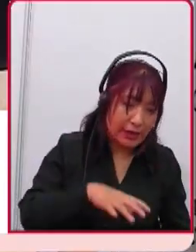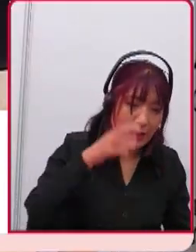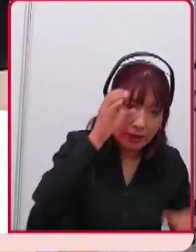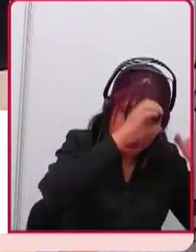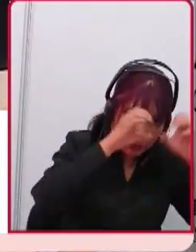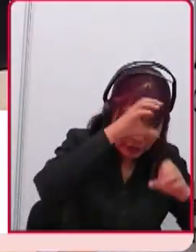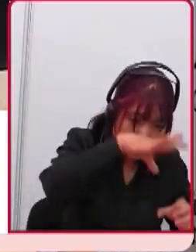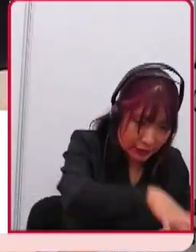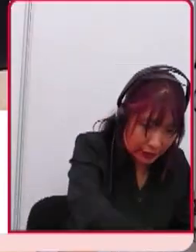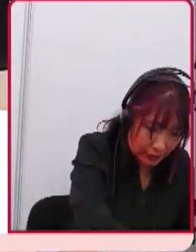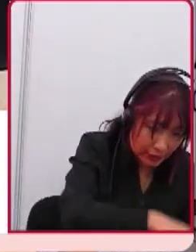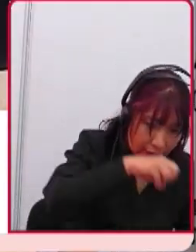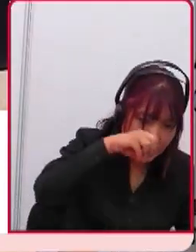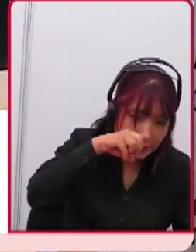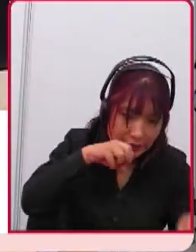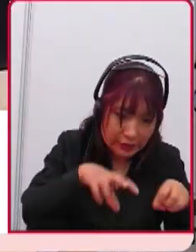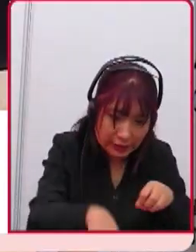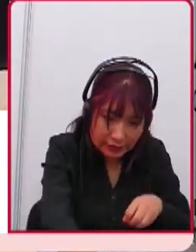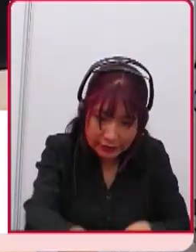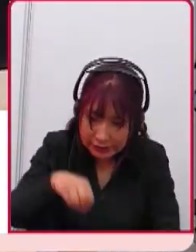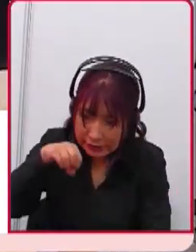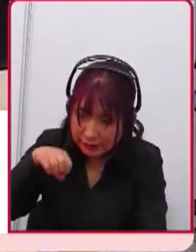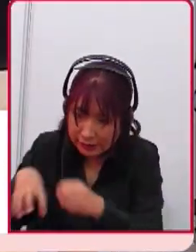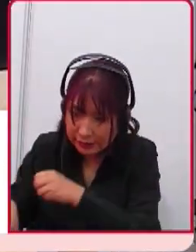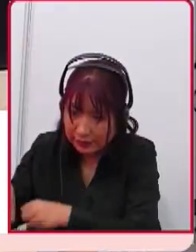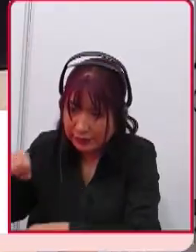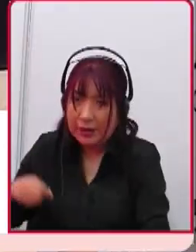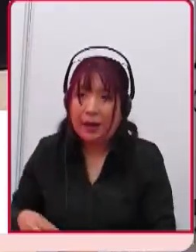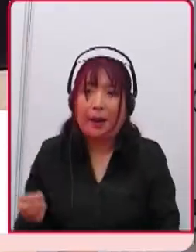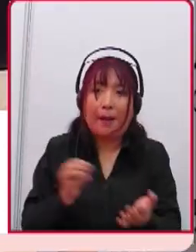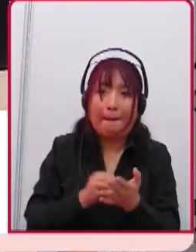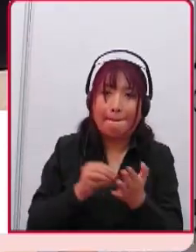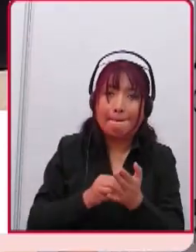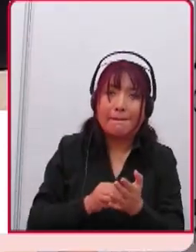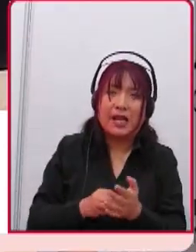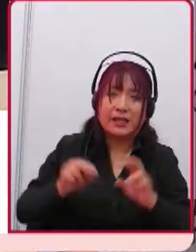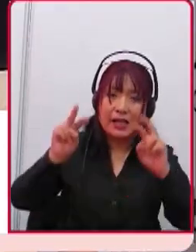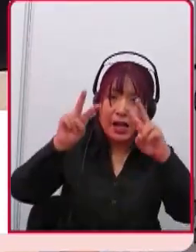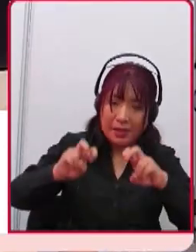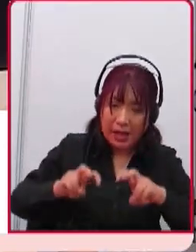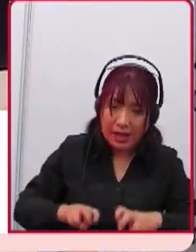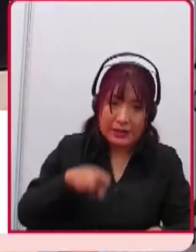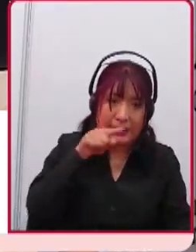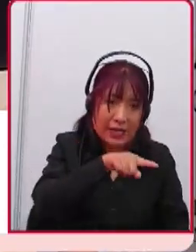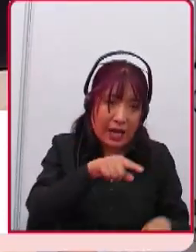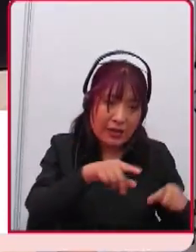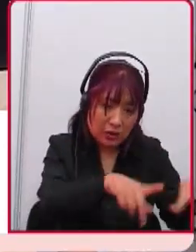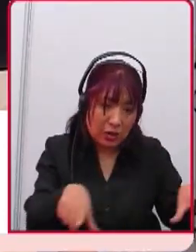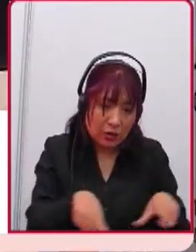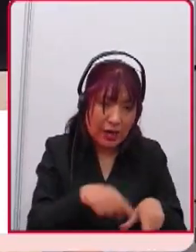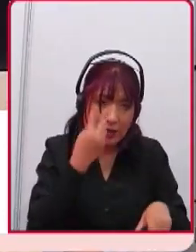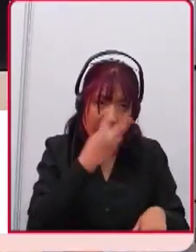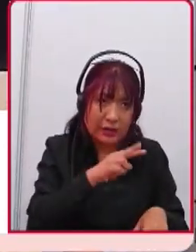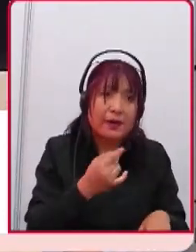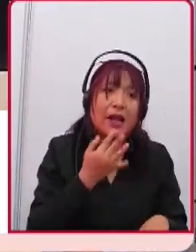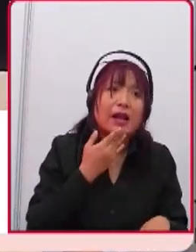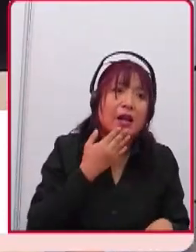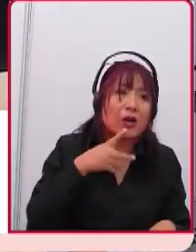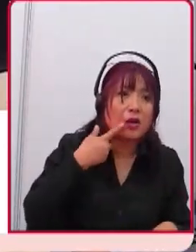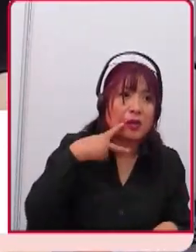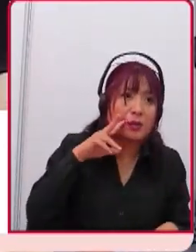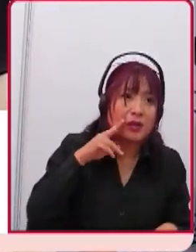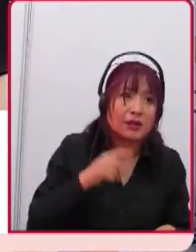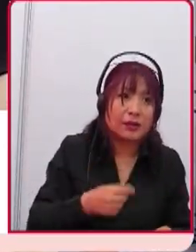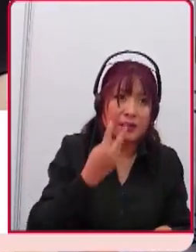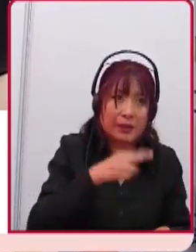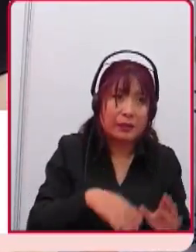parte magenta para que haya mayor análisis en ese punto. Es decir, tratamos de dar una mayor,